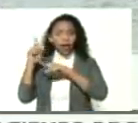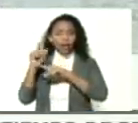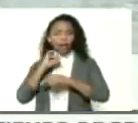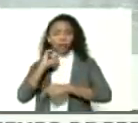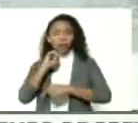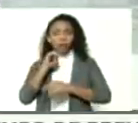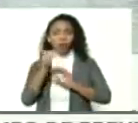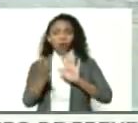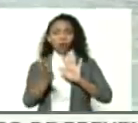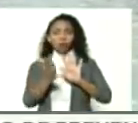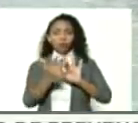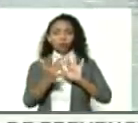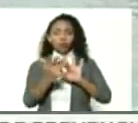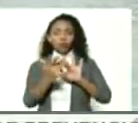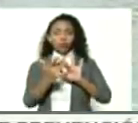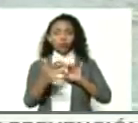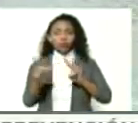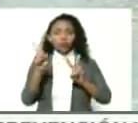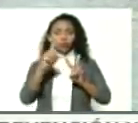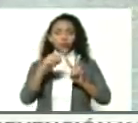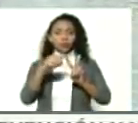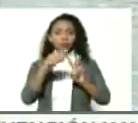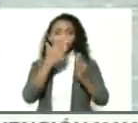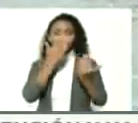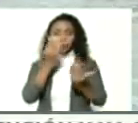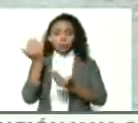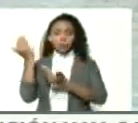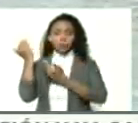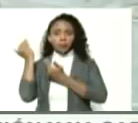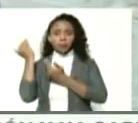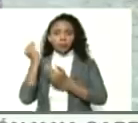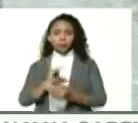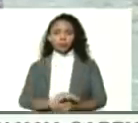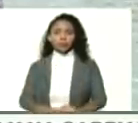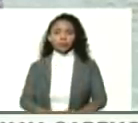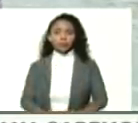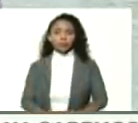información, yo retorno al contacto a los estudios de Venezolana de Televisión. Adelante.